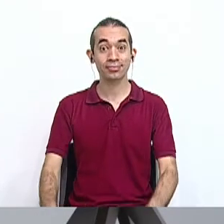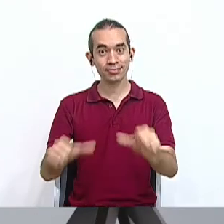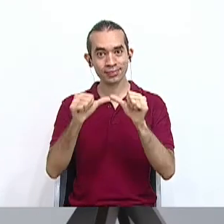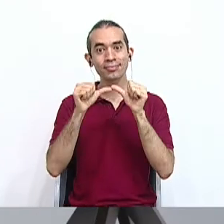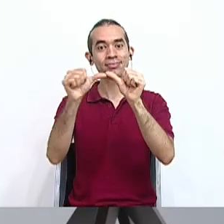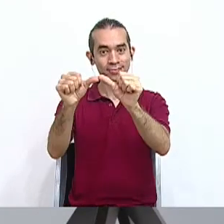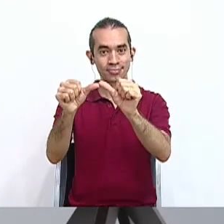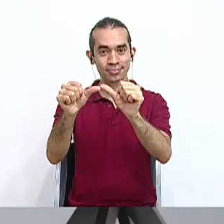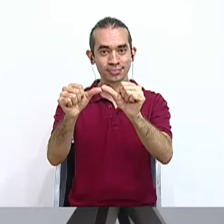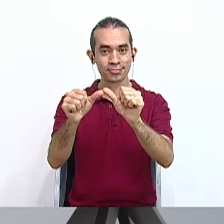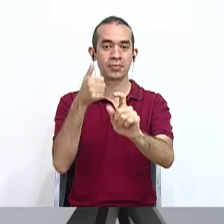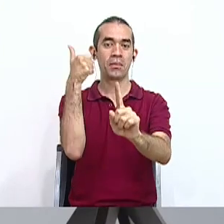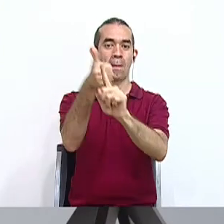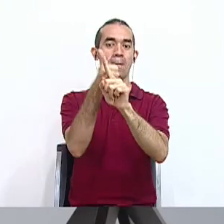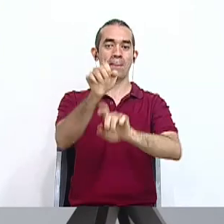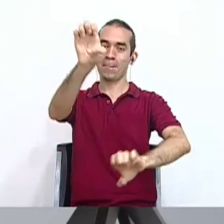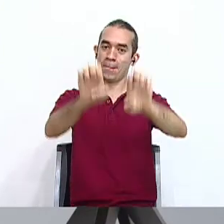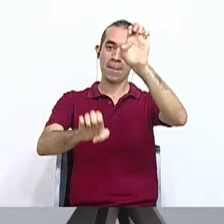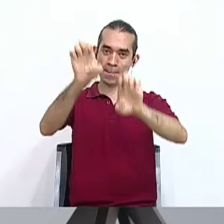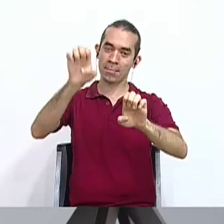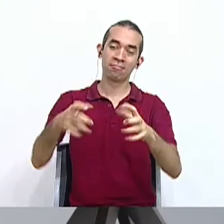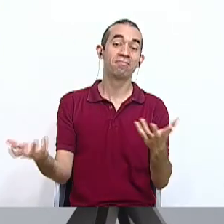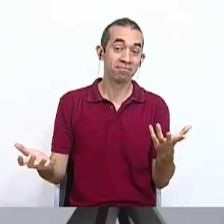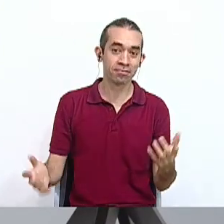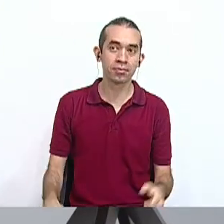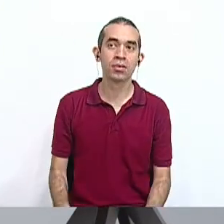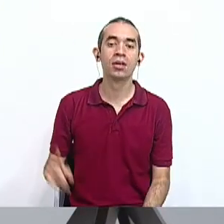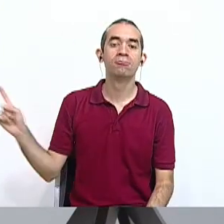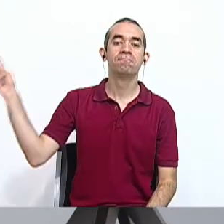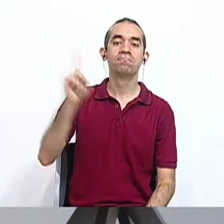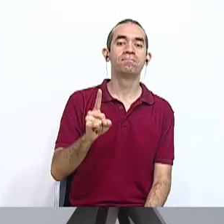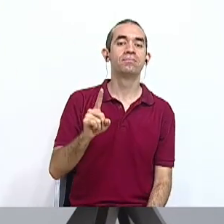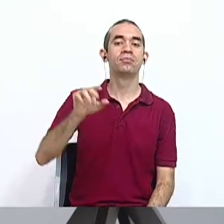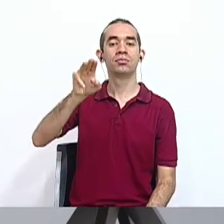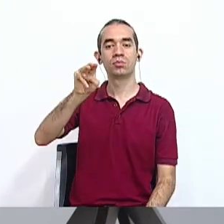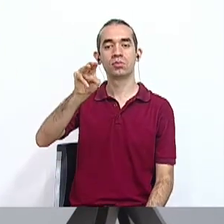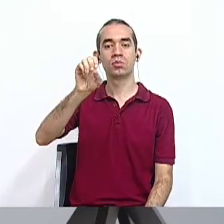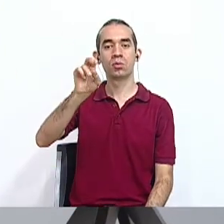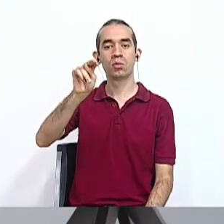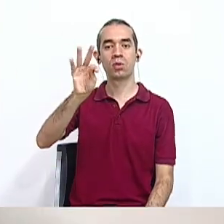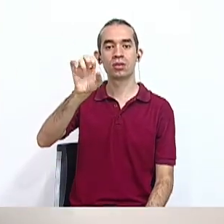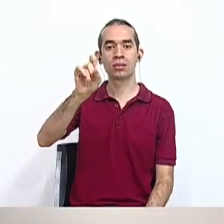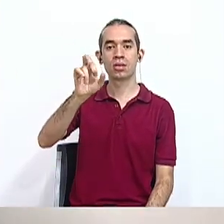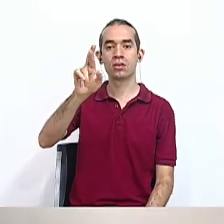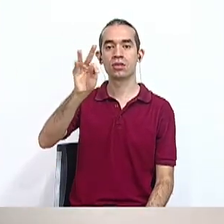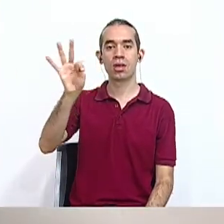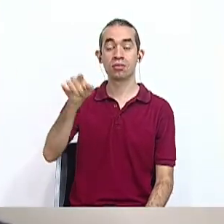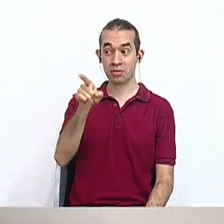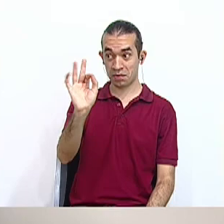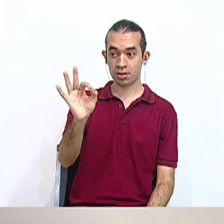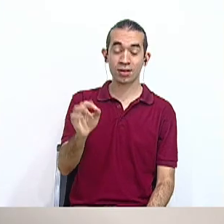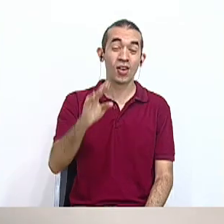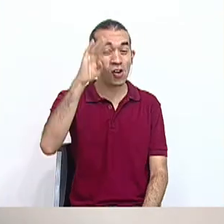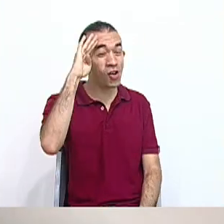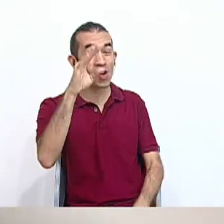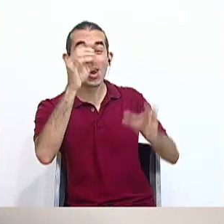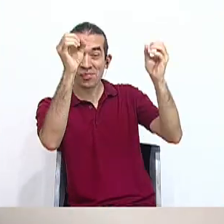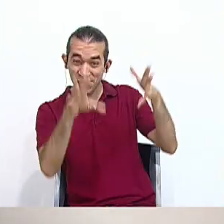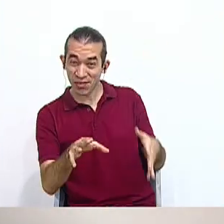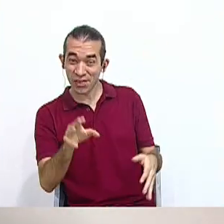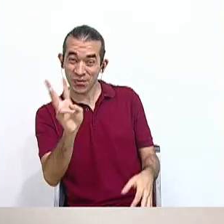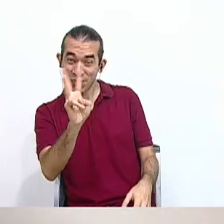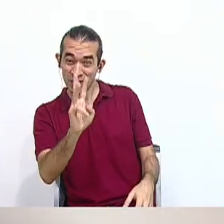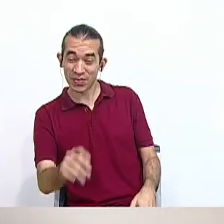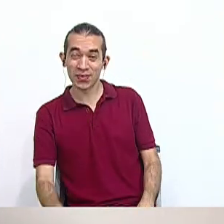Continuamos con nuestra autoevaluación del día de hoy y hoy nos acompaña Montserrat. ¿Cómo has estado, Montserrat? Hola, profe Gualberto.